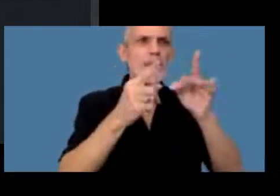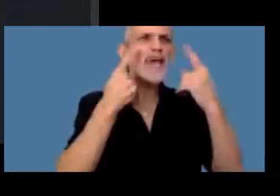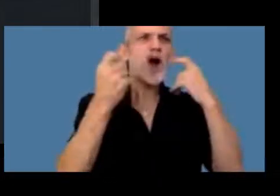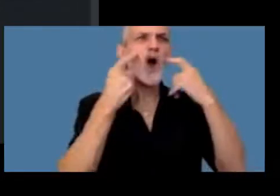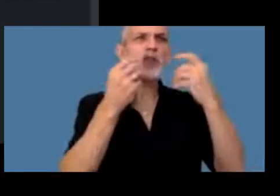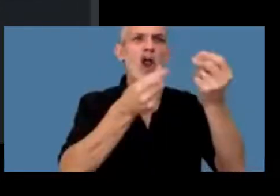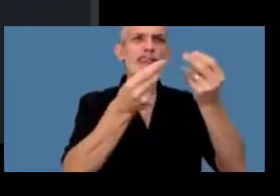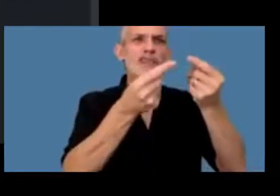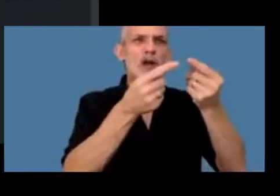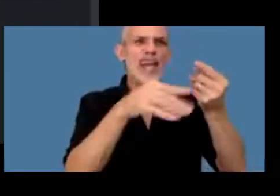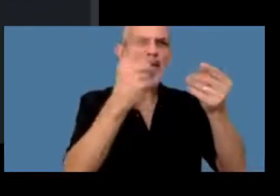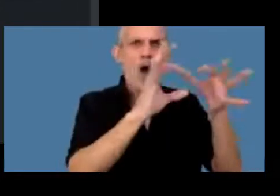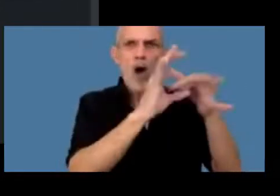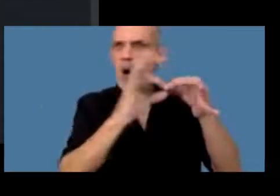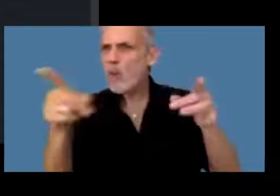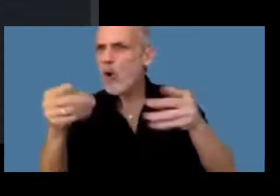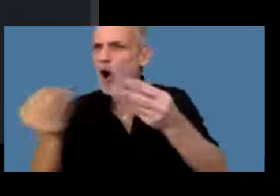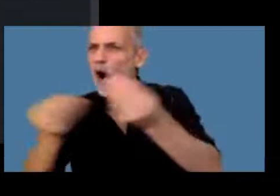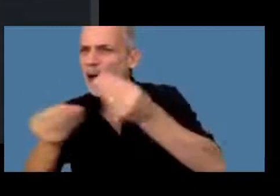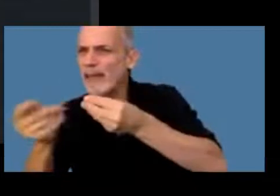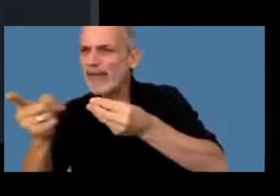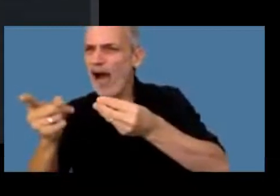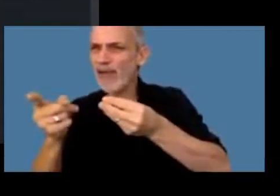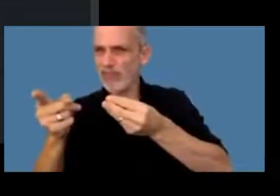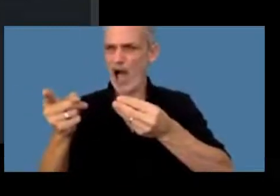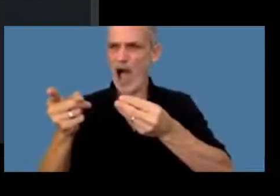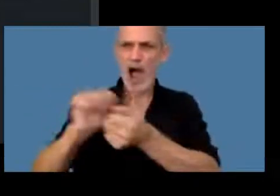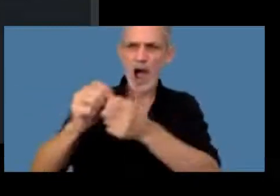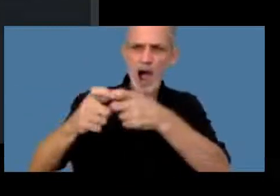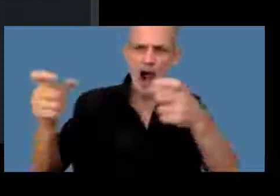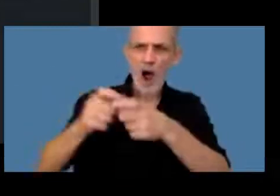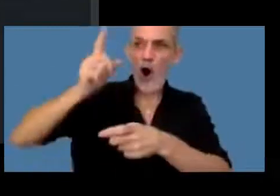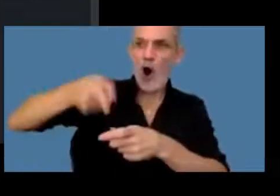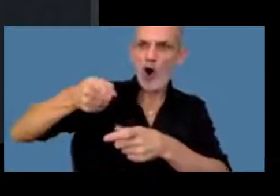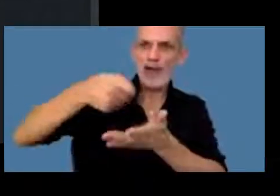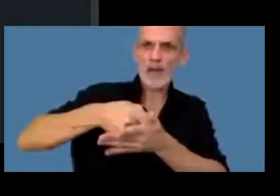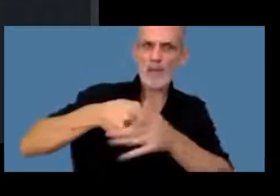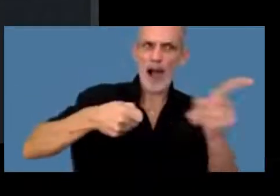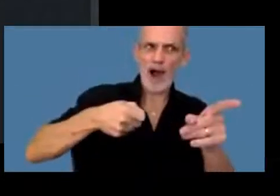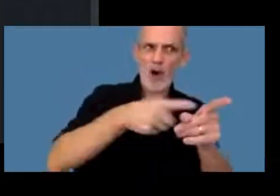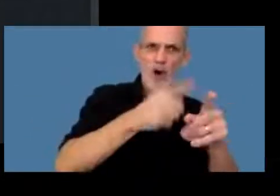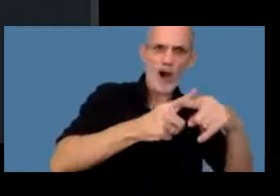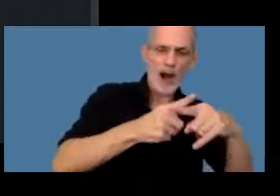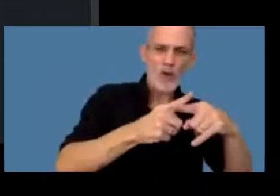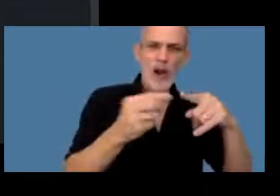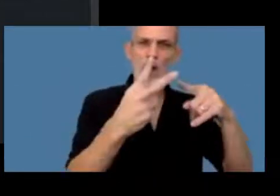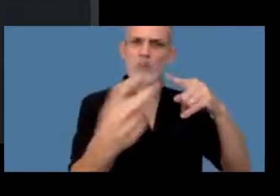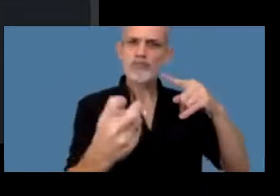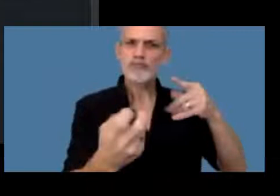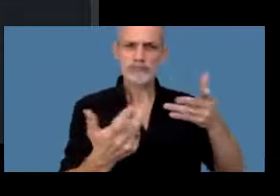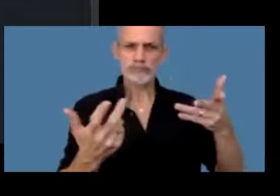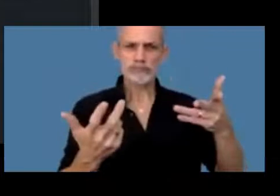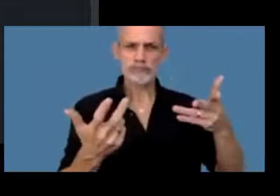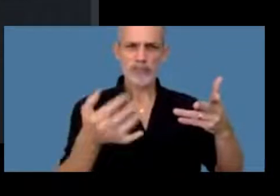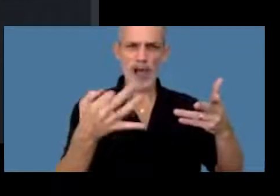pero no me vinculo con contabilidad, que es por ahí la que emite la orden de pago o calcula la retención, digamos, entonces hay